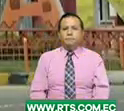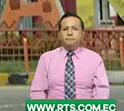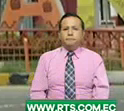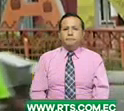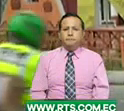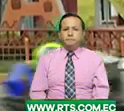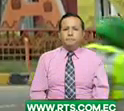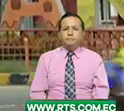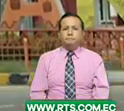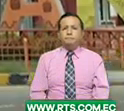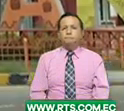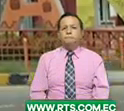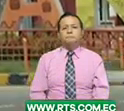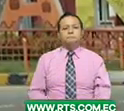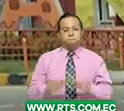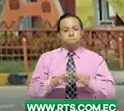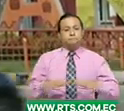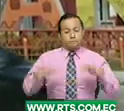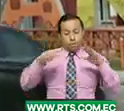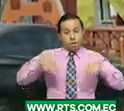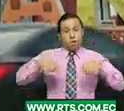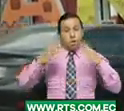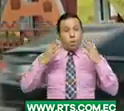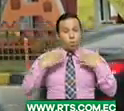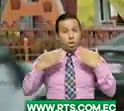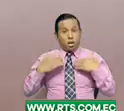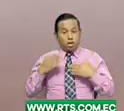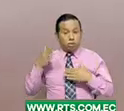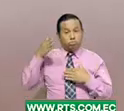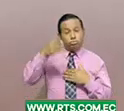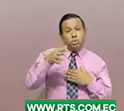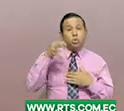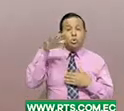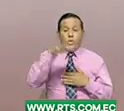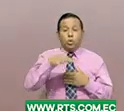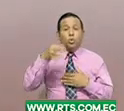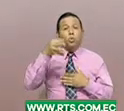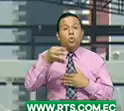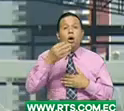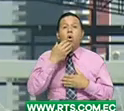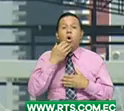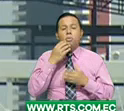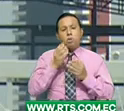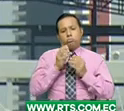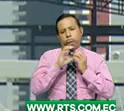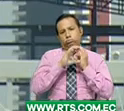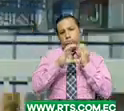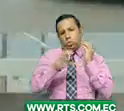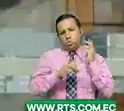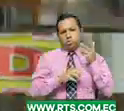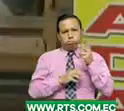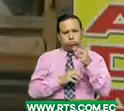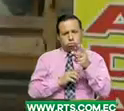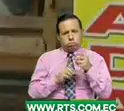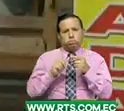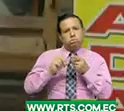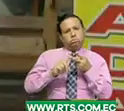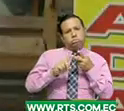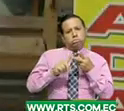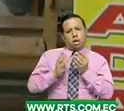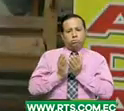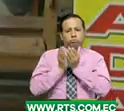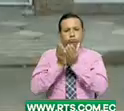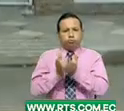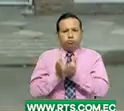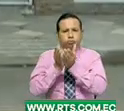Para llegar a Durán desde Guayaquil, lo puedes hacer en carro, por lancha o por la aerovía. Justo al bajarse de esta última,